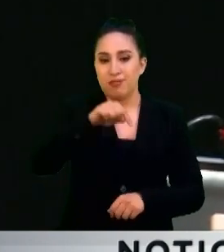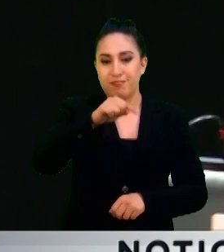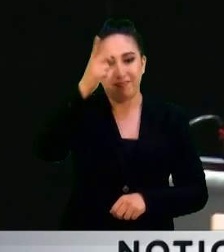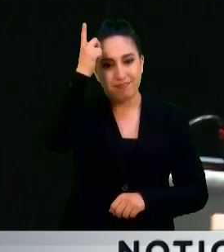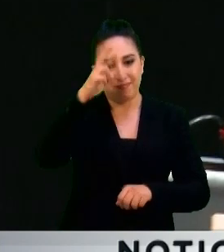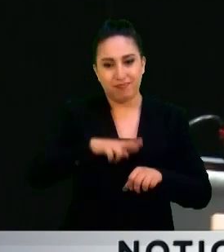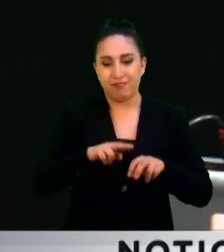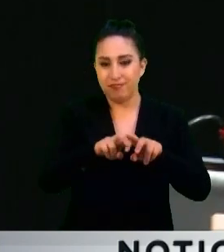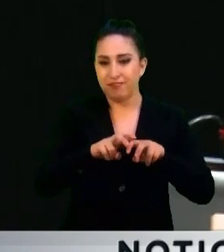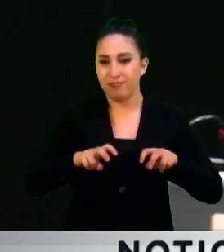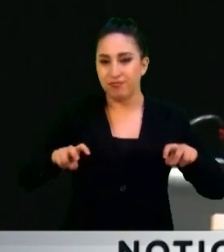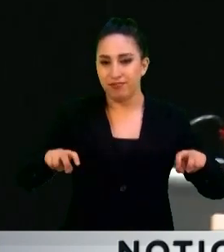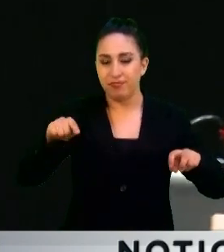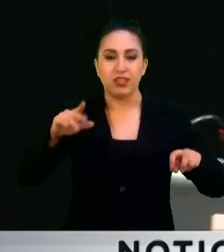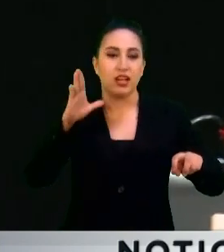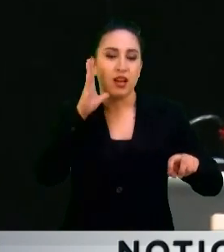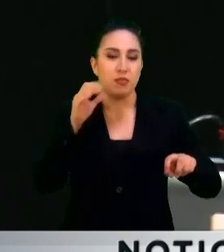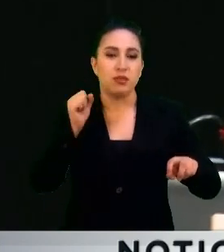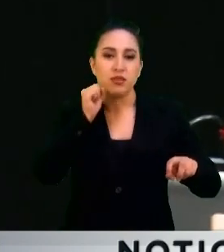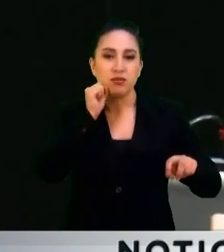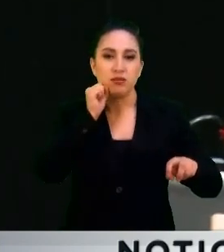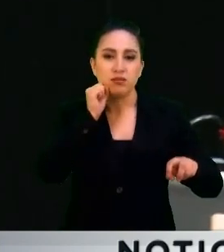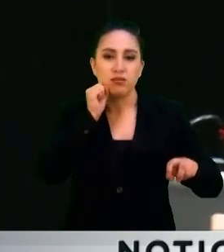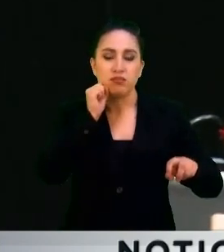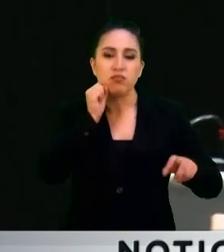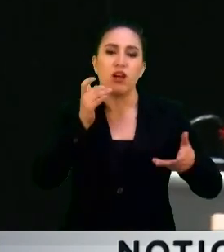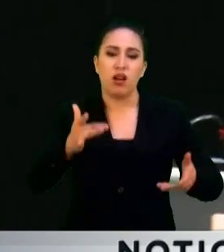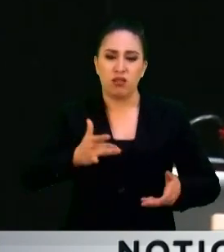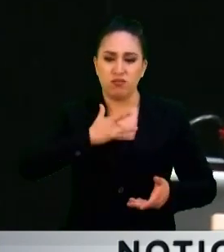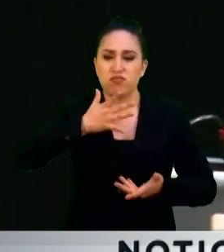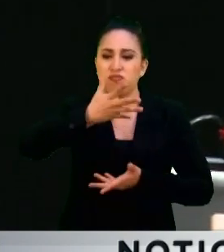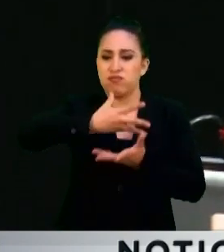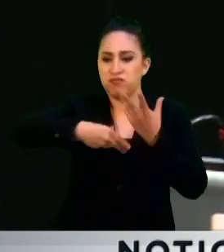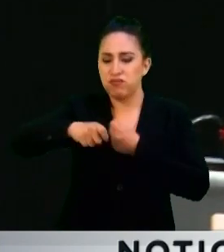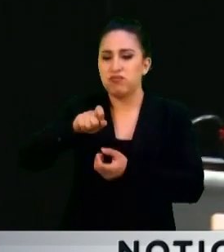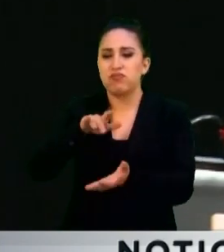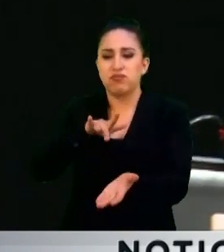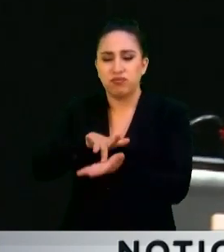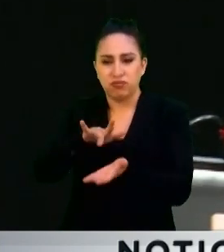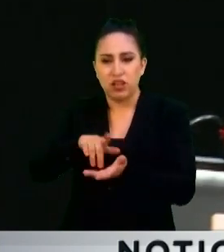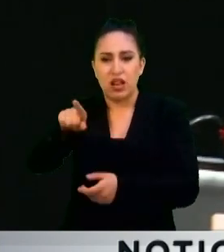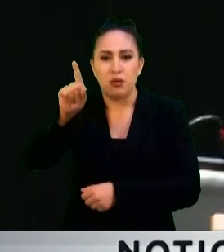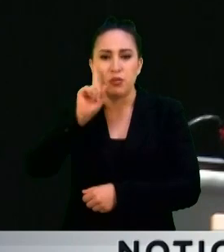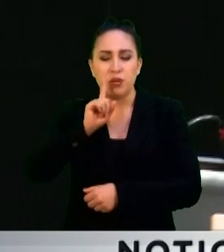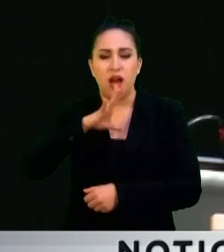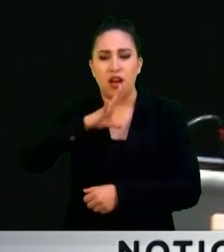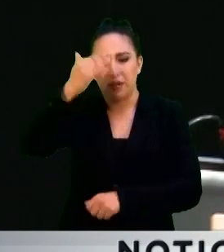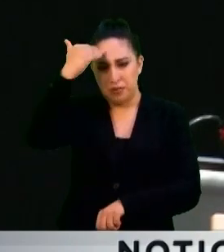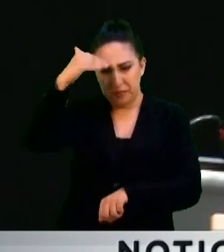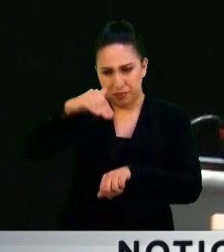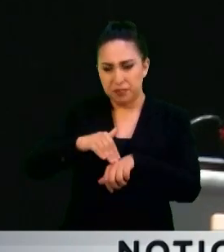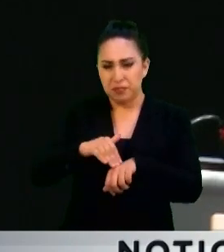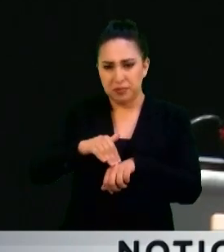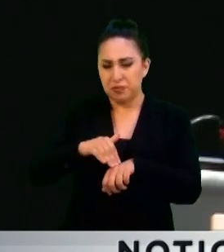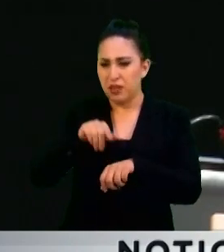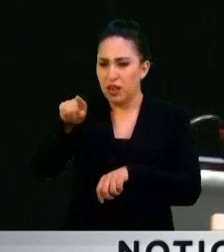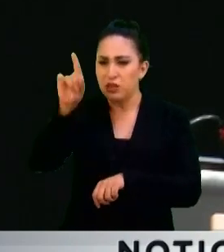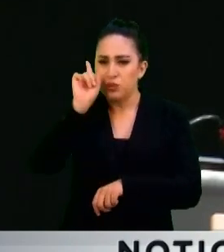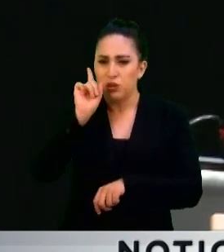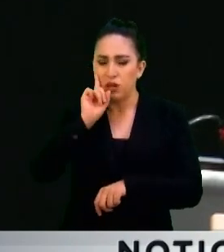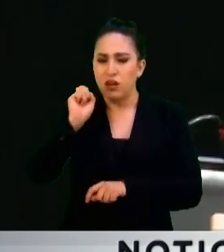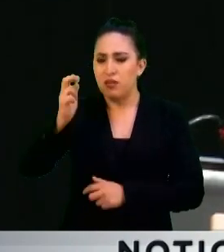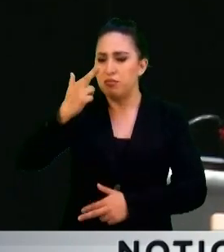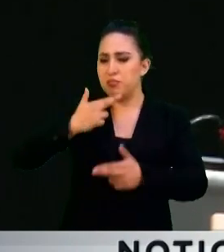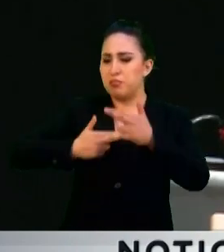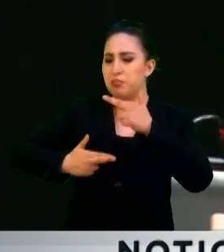directiva es solidaria, conmemora, ni un paso atrás en